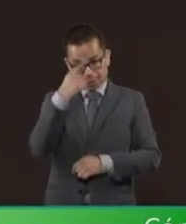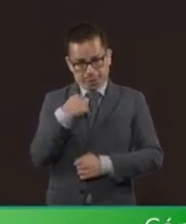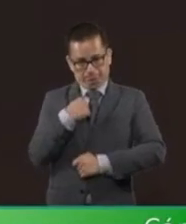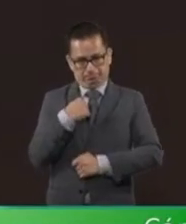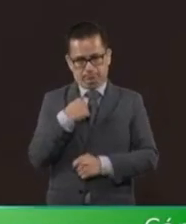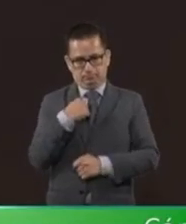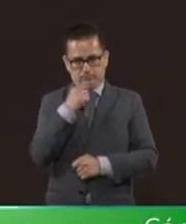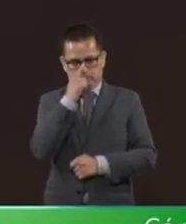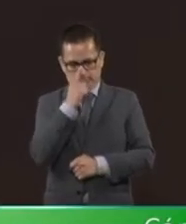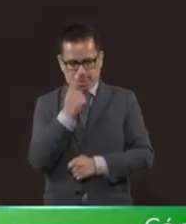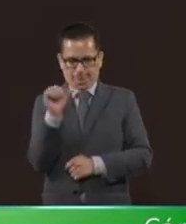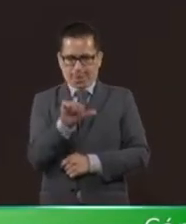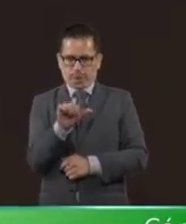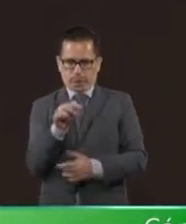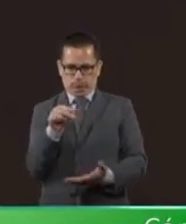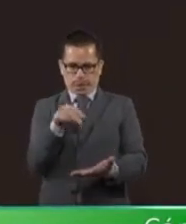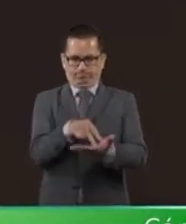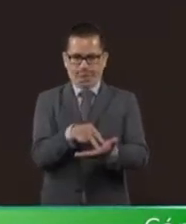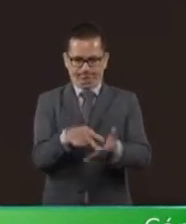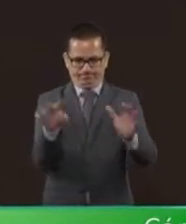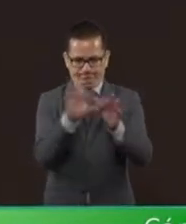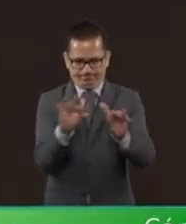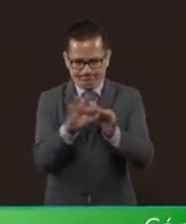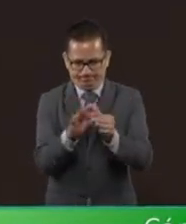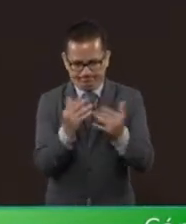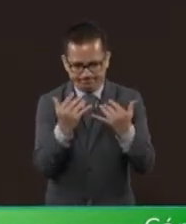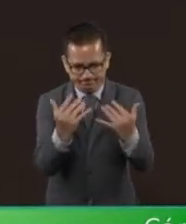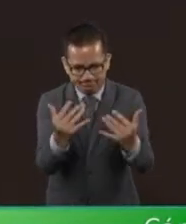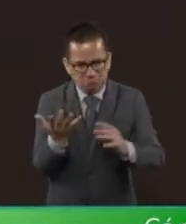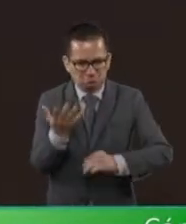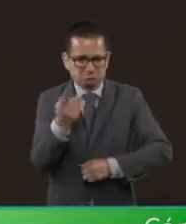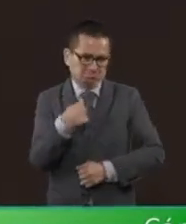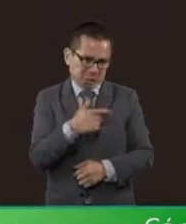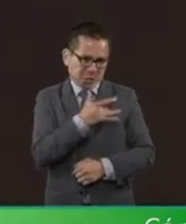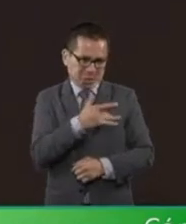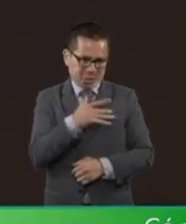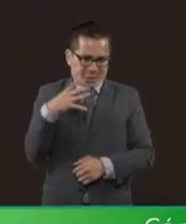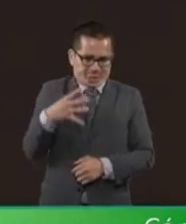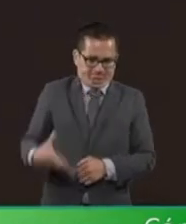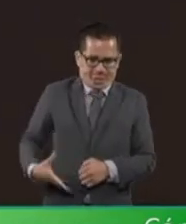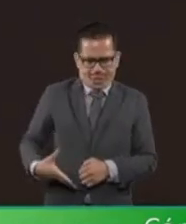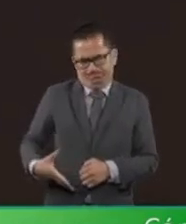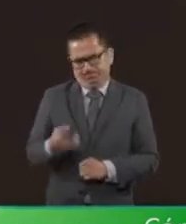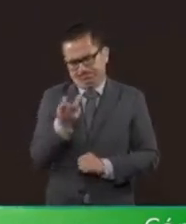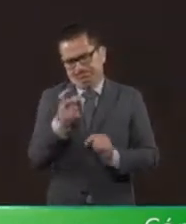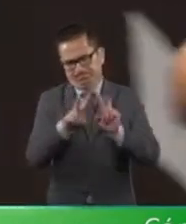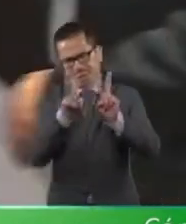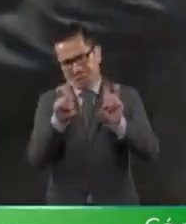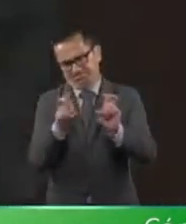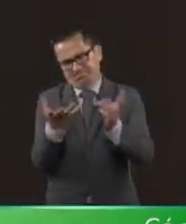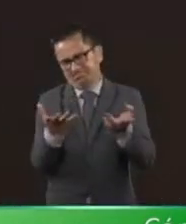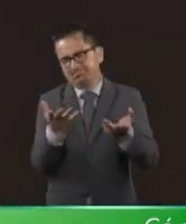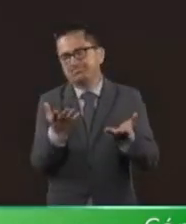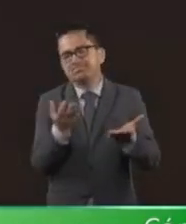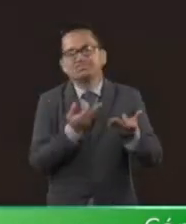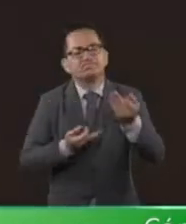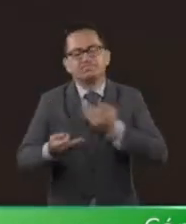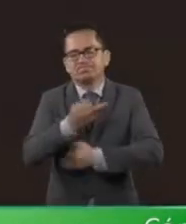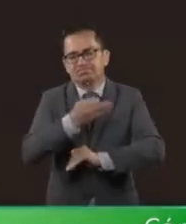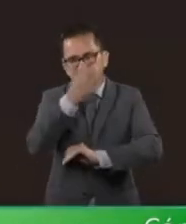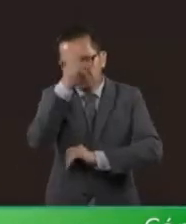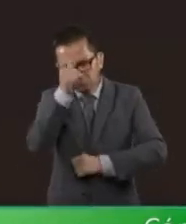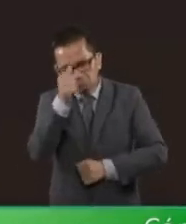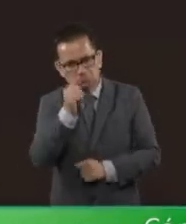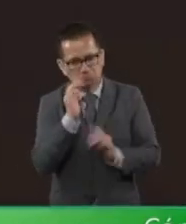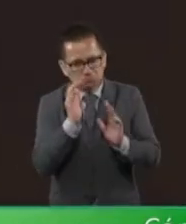tema, donde pues es evidente que todos estamos de acuerdo con las modificaciones constitucionales que